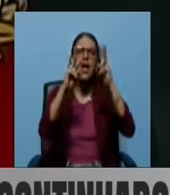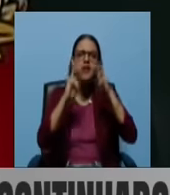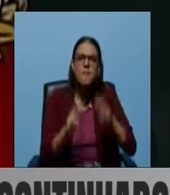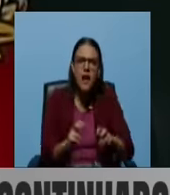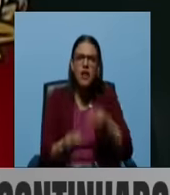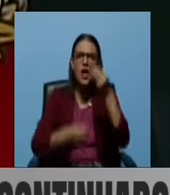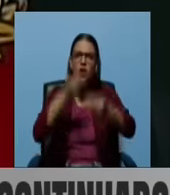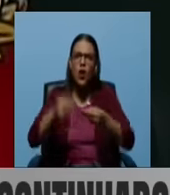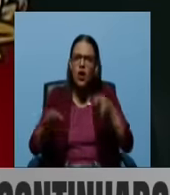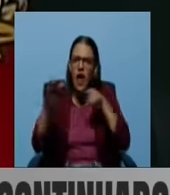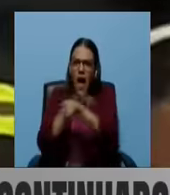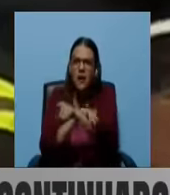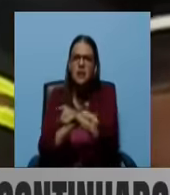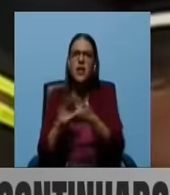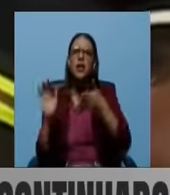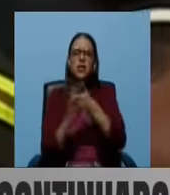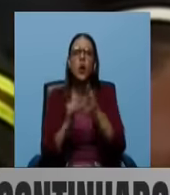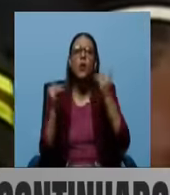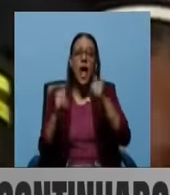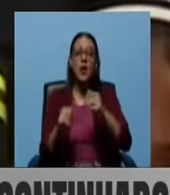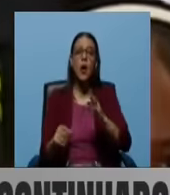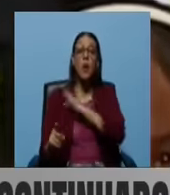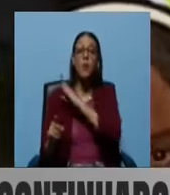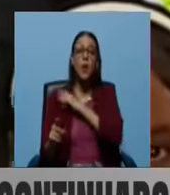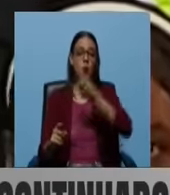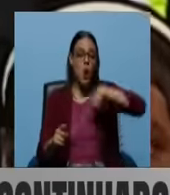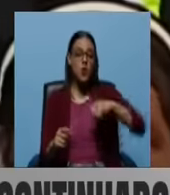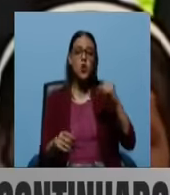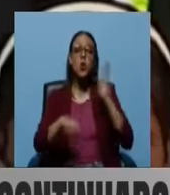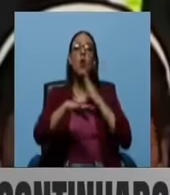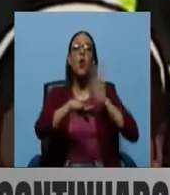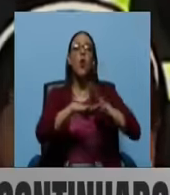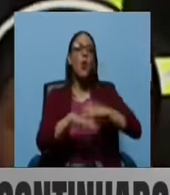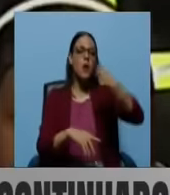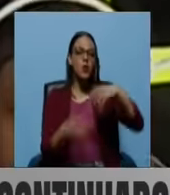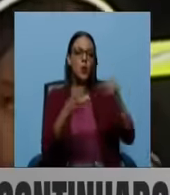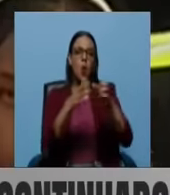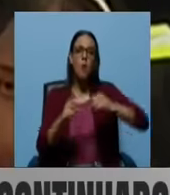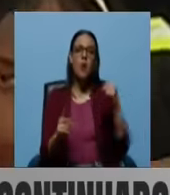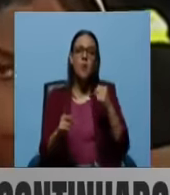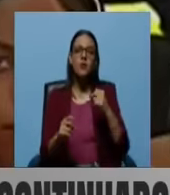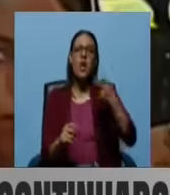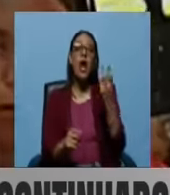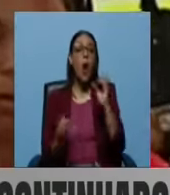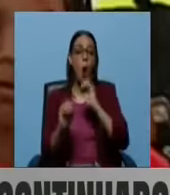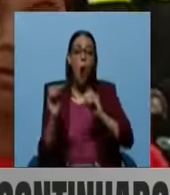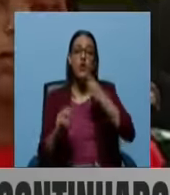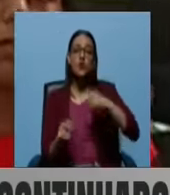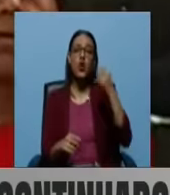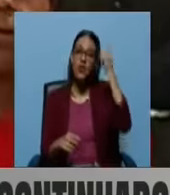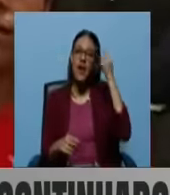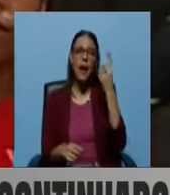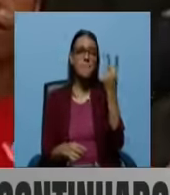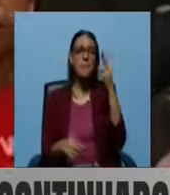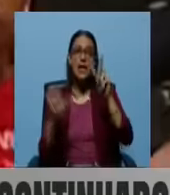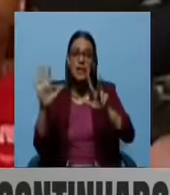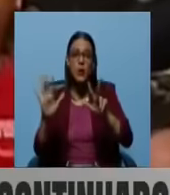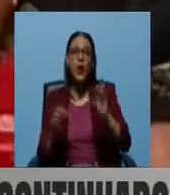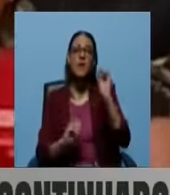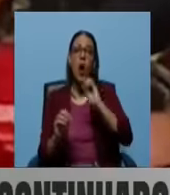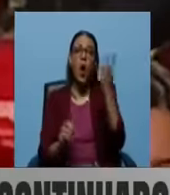que involucre a funcionarios, ni a cuerpos policiales, ni el 29, ni el 30 de abril. Ellos lo